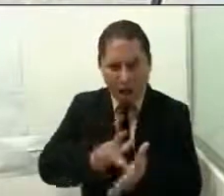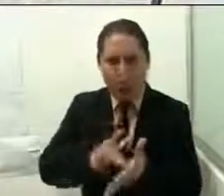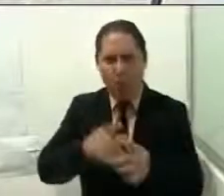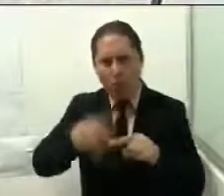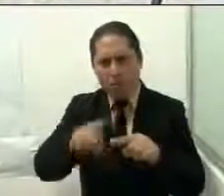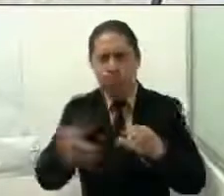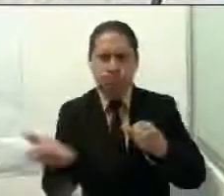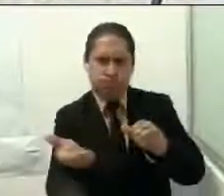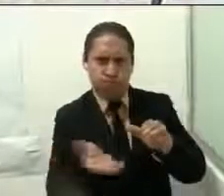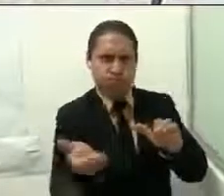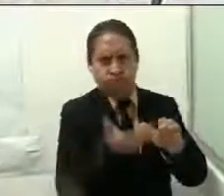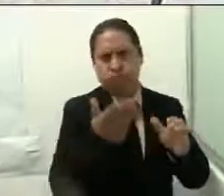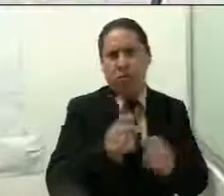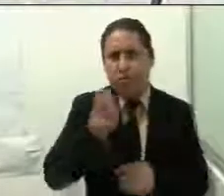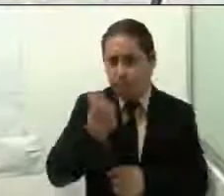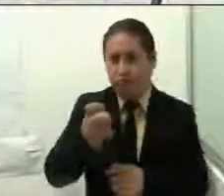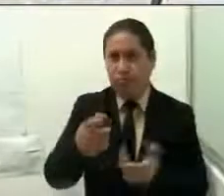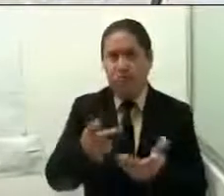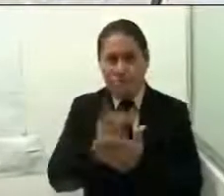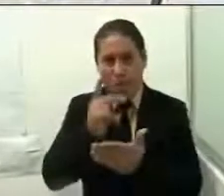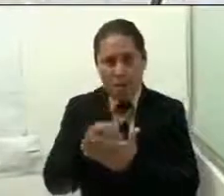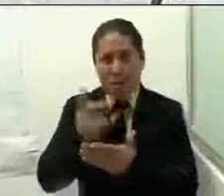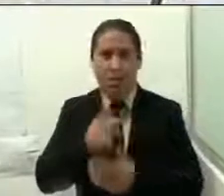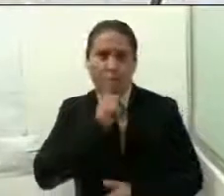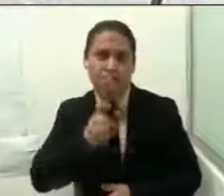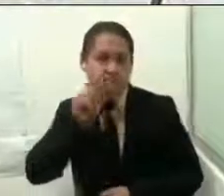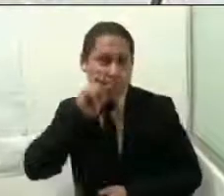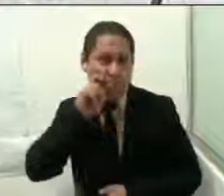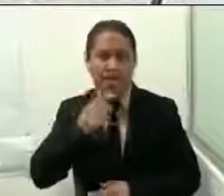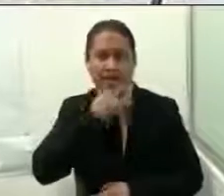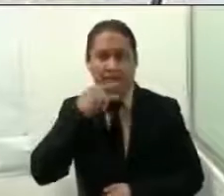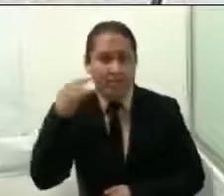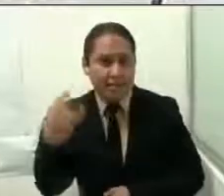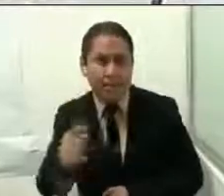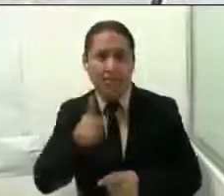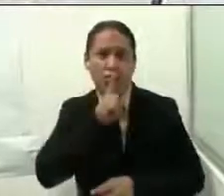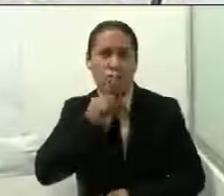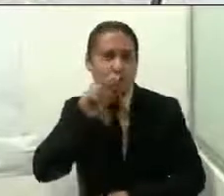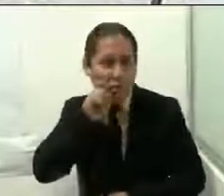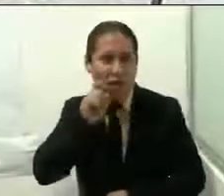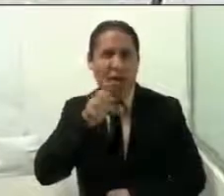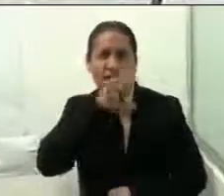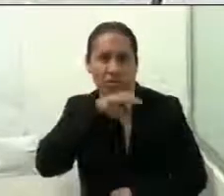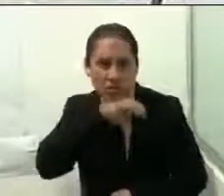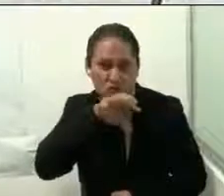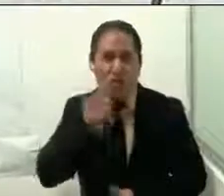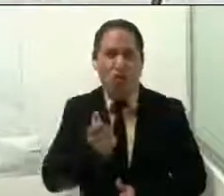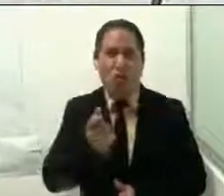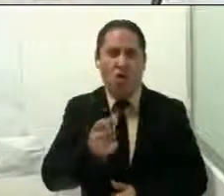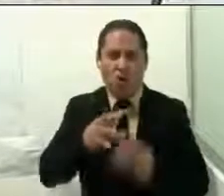6.4 millones de plántulas de jitomate chile tomate cebolla pepino